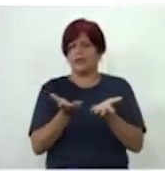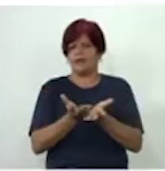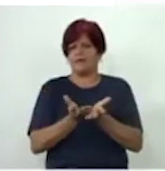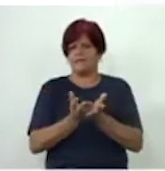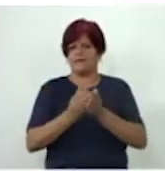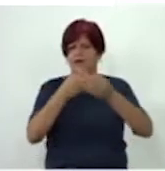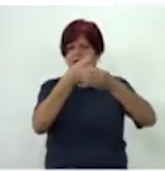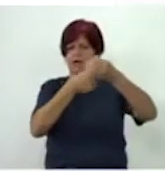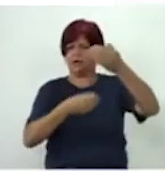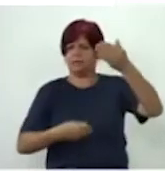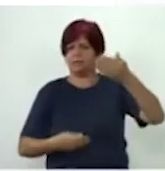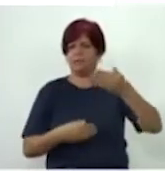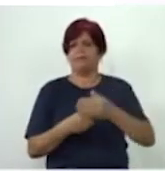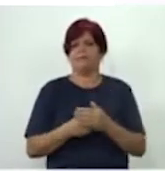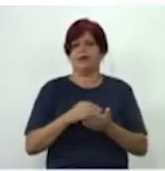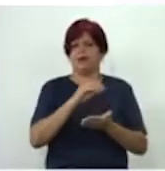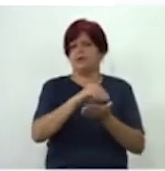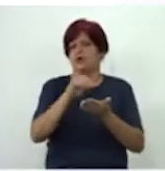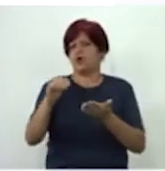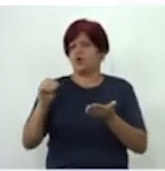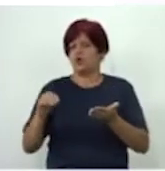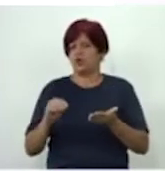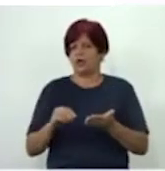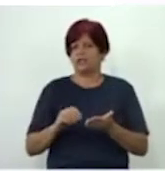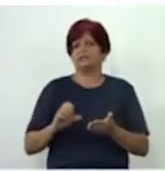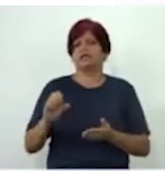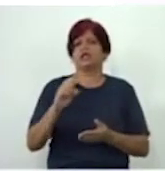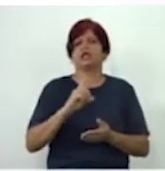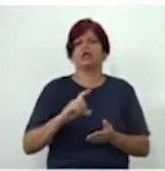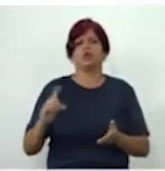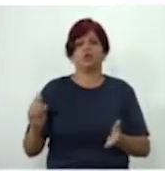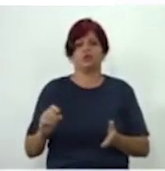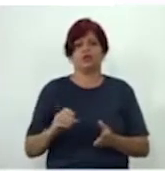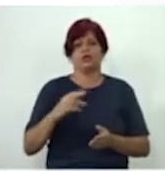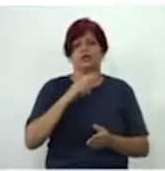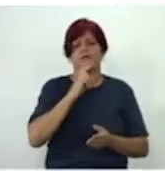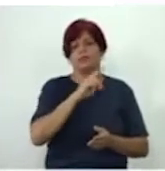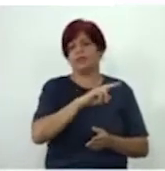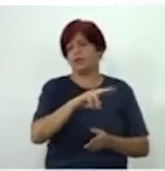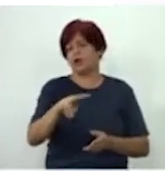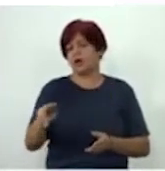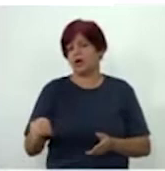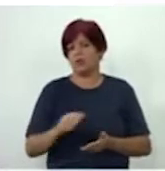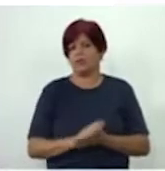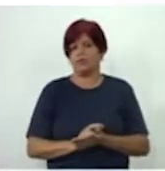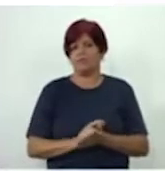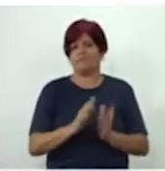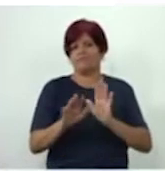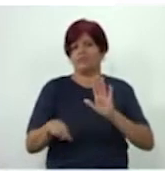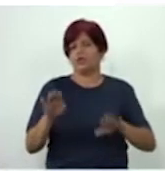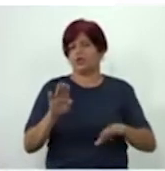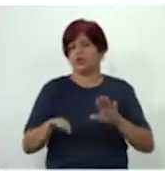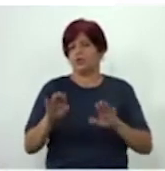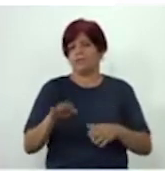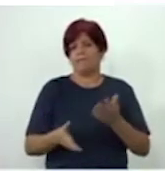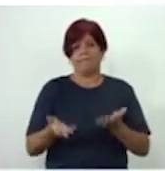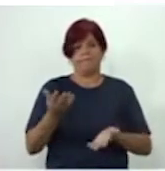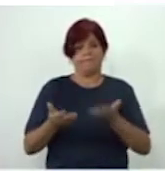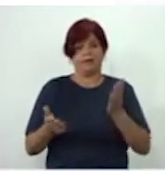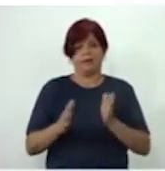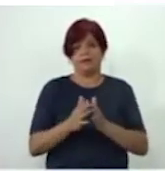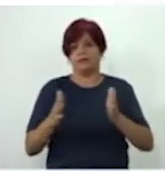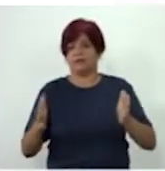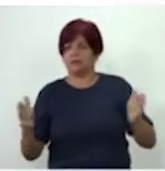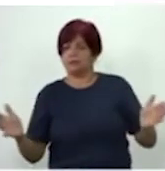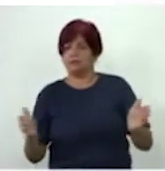mapa, definir y localizar continentes y océanos y comparar gráficamente sus dimensiones.